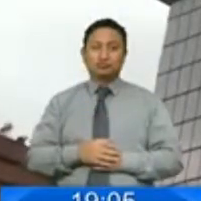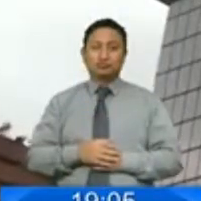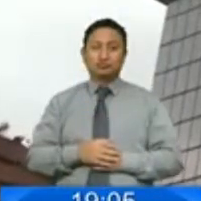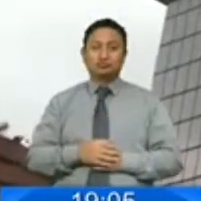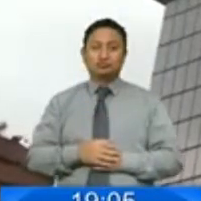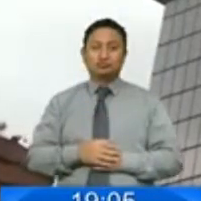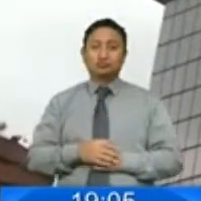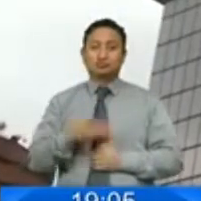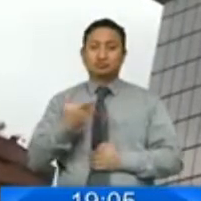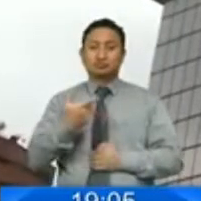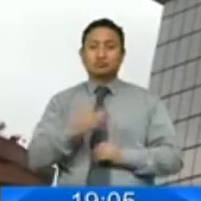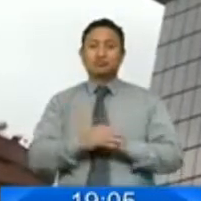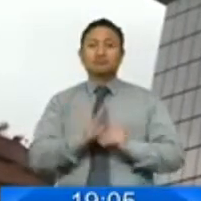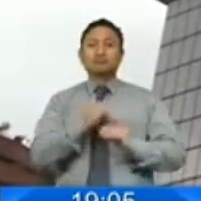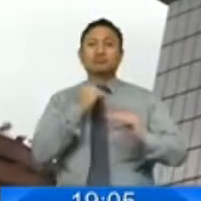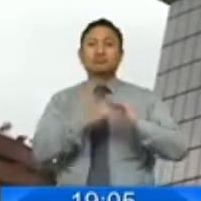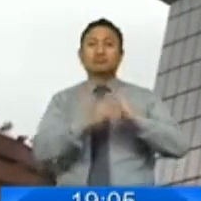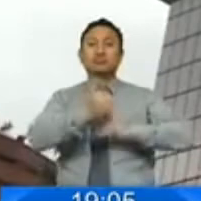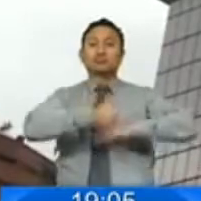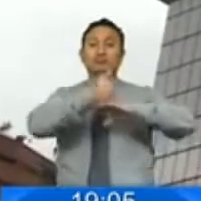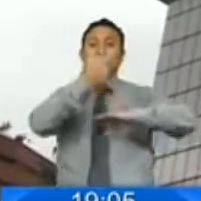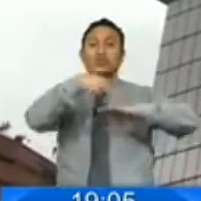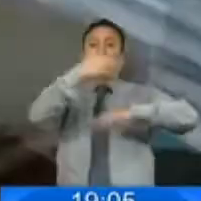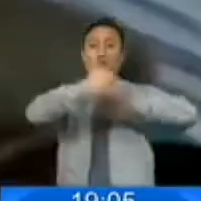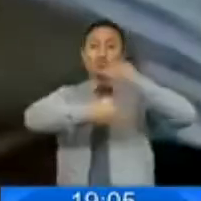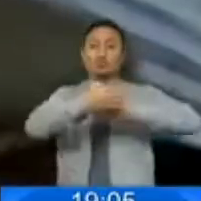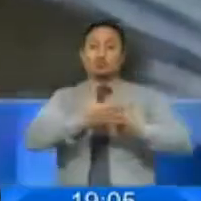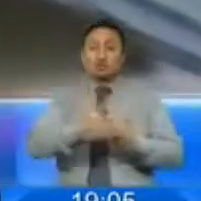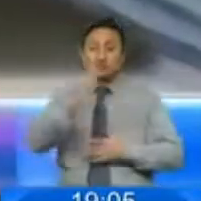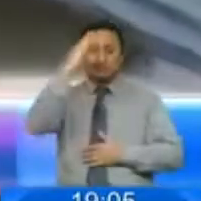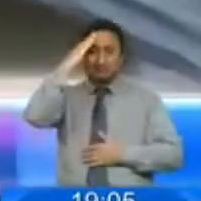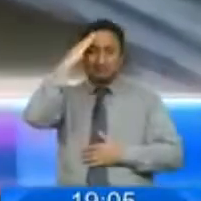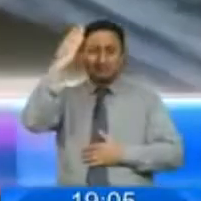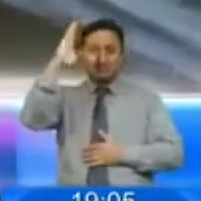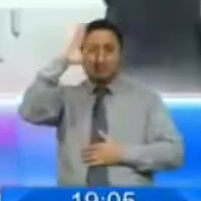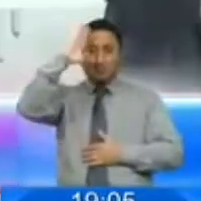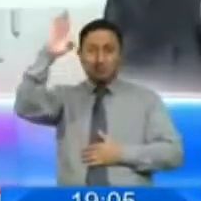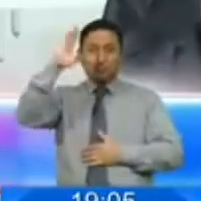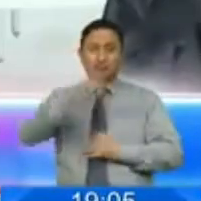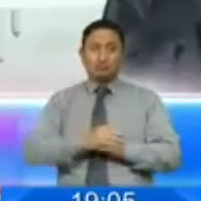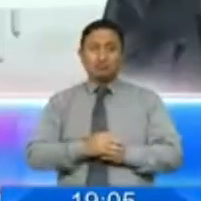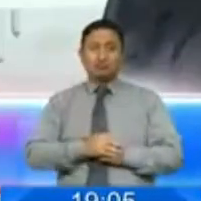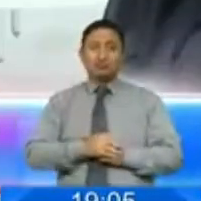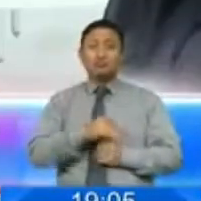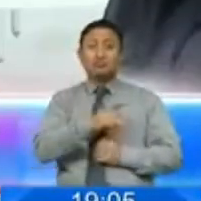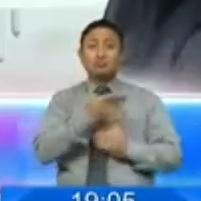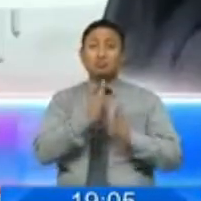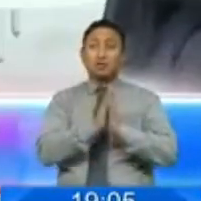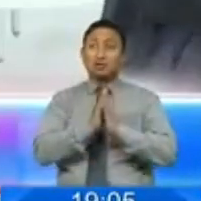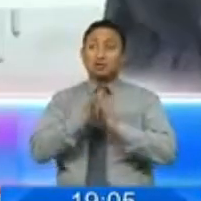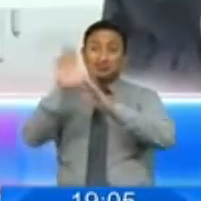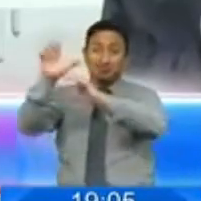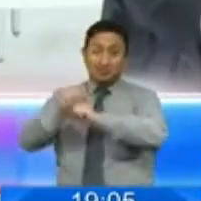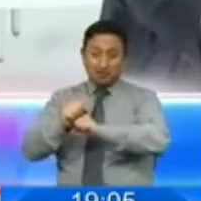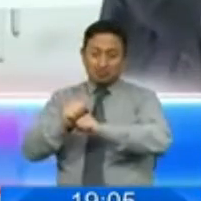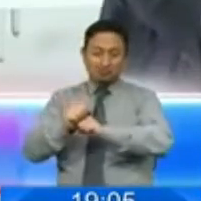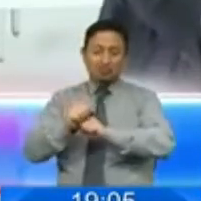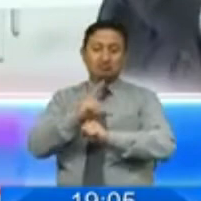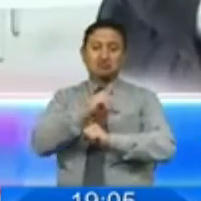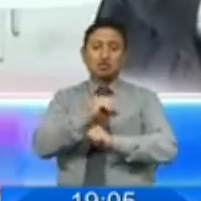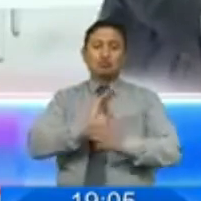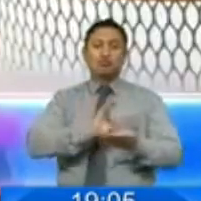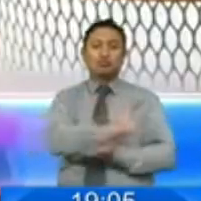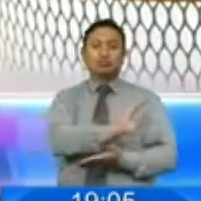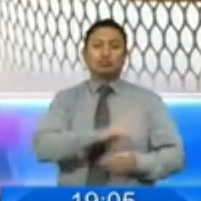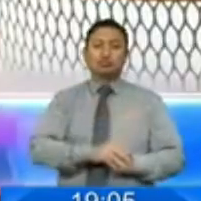Por medio de un comunicado de la Corte Nacional de Justicia se conoció que Interpol negó la difusión roja en contra de Rafael Correa. Uno de los abogados defensores